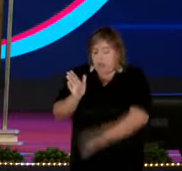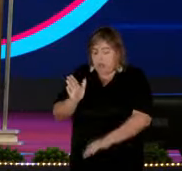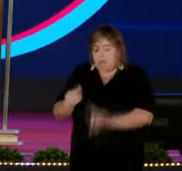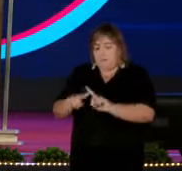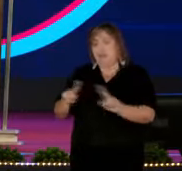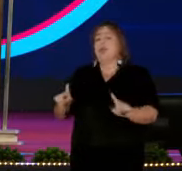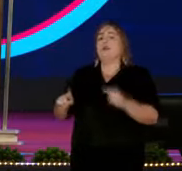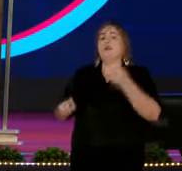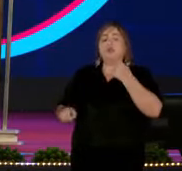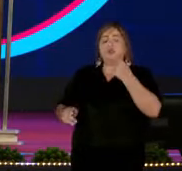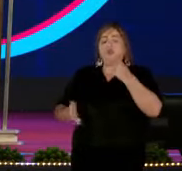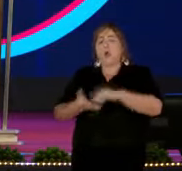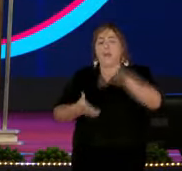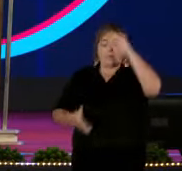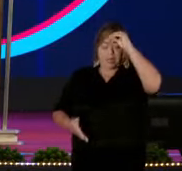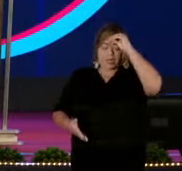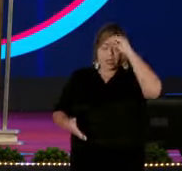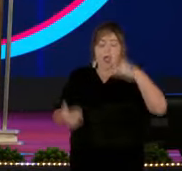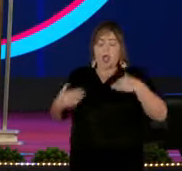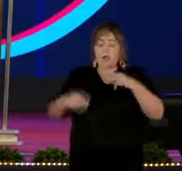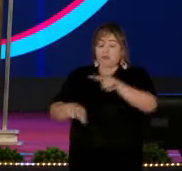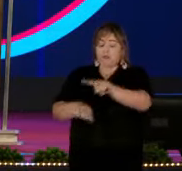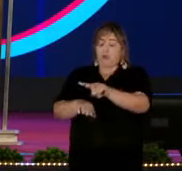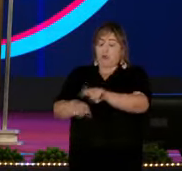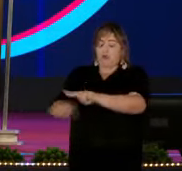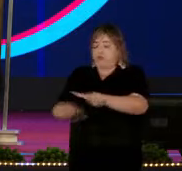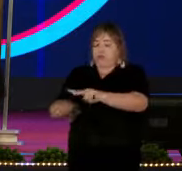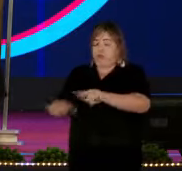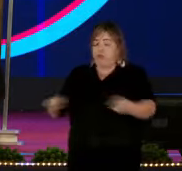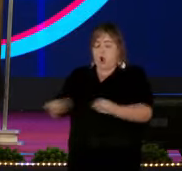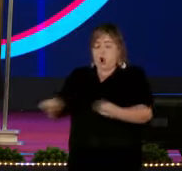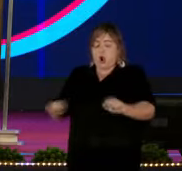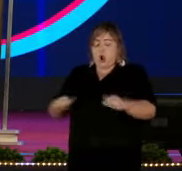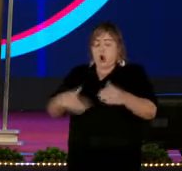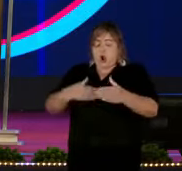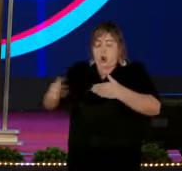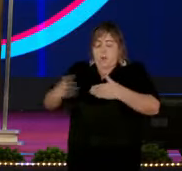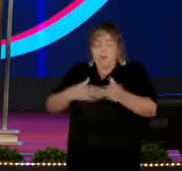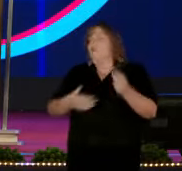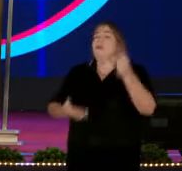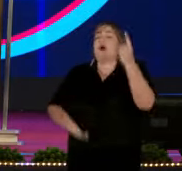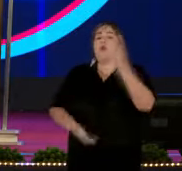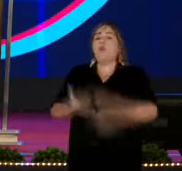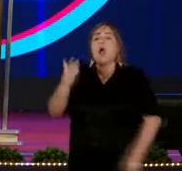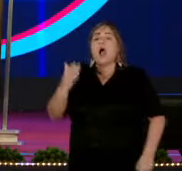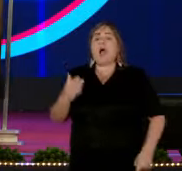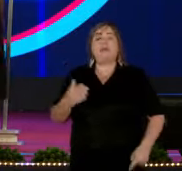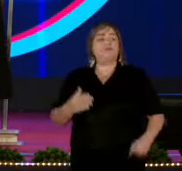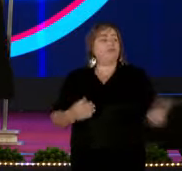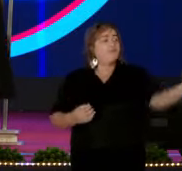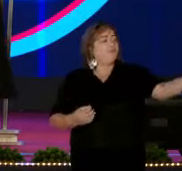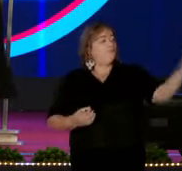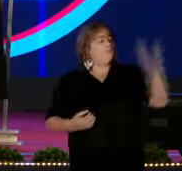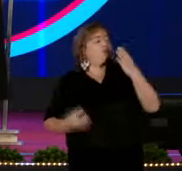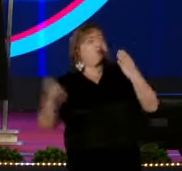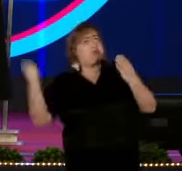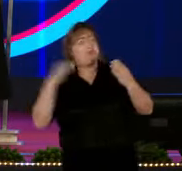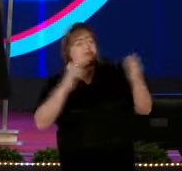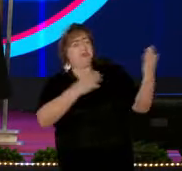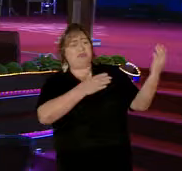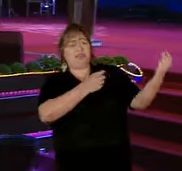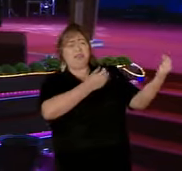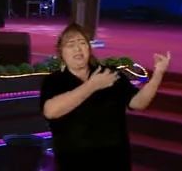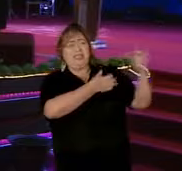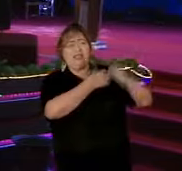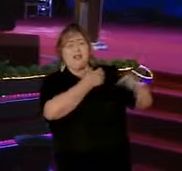Pero si tú te aprendes a sacudir, no importa qué, tú vas a hacer que todo lo que te han lanzado, todo el lodo, toda la